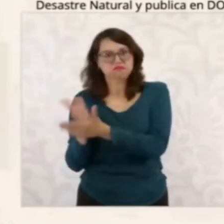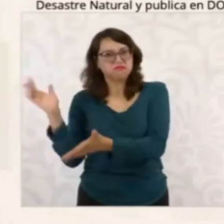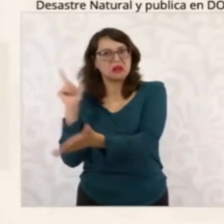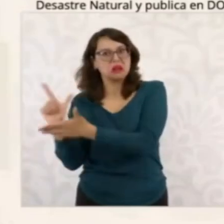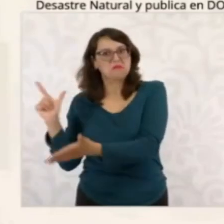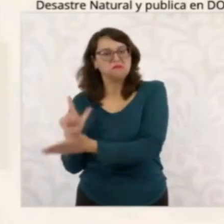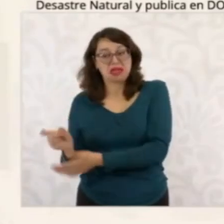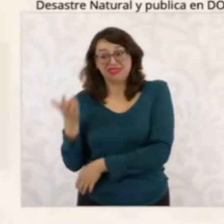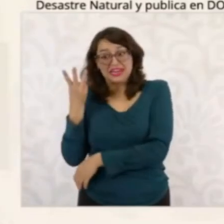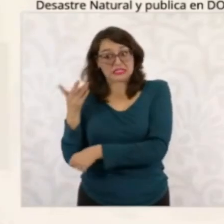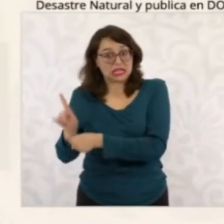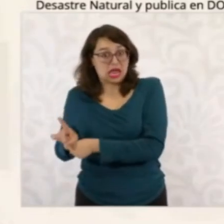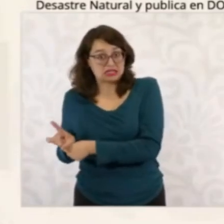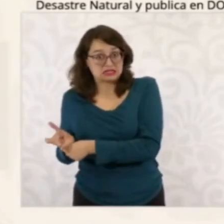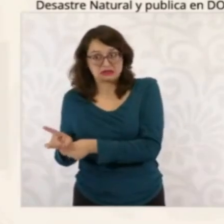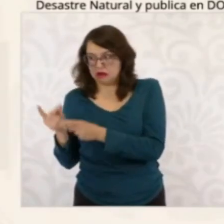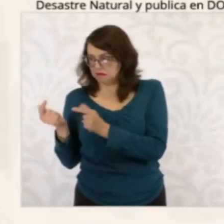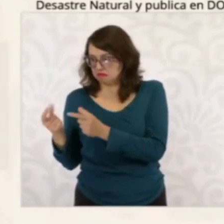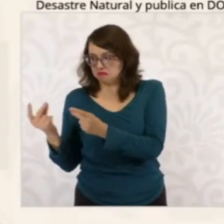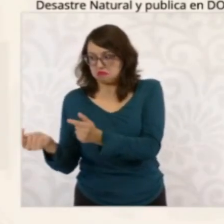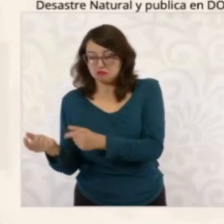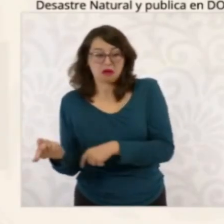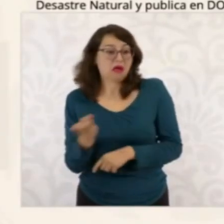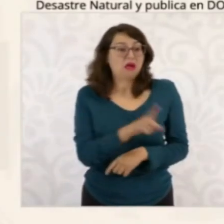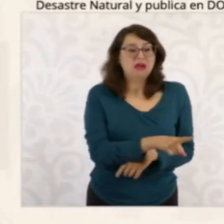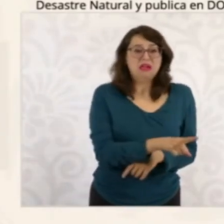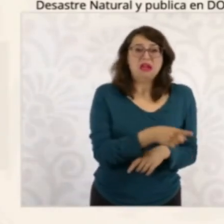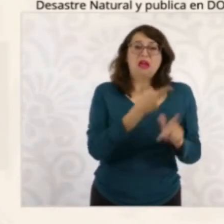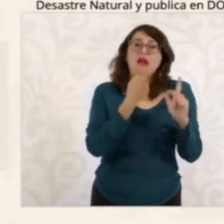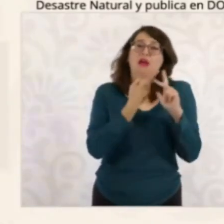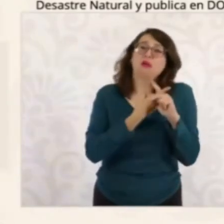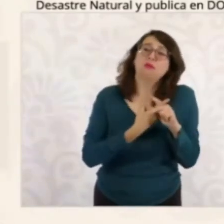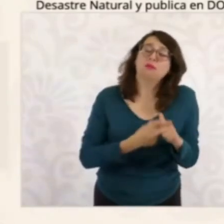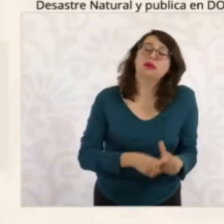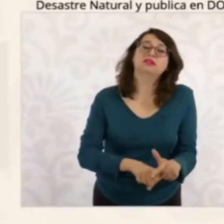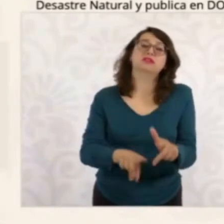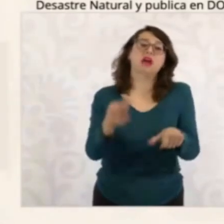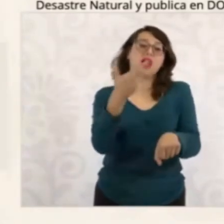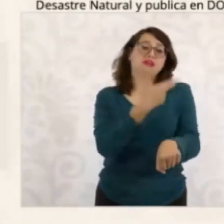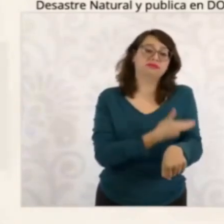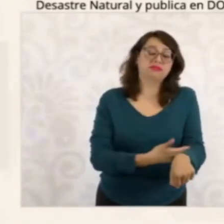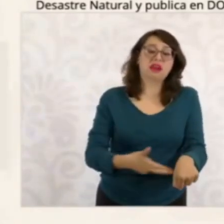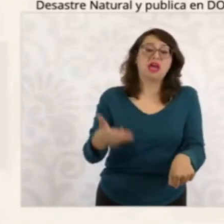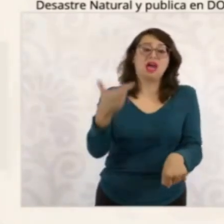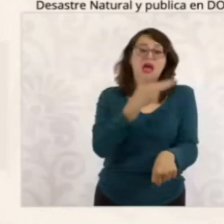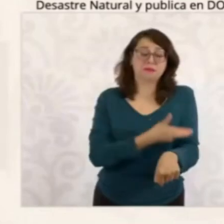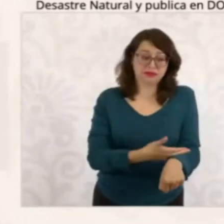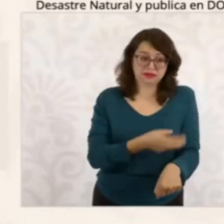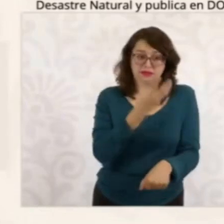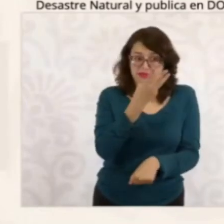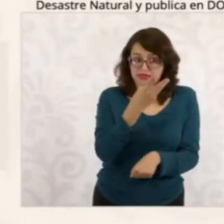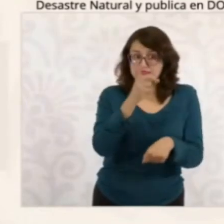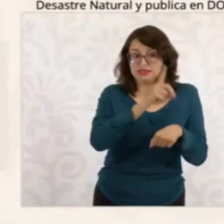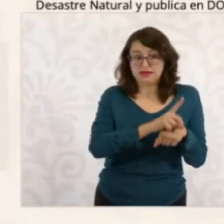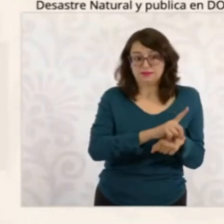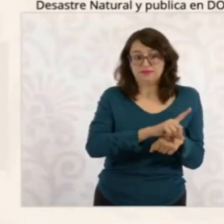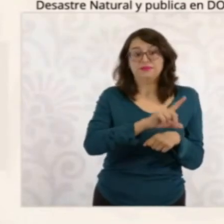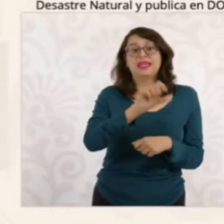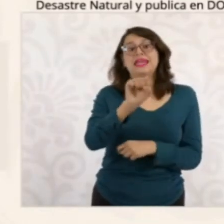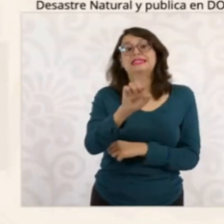desastre. 3 días más en lo que Gobernación lo turnaba y lo pasaba